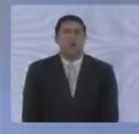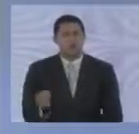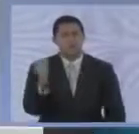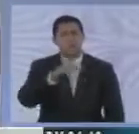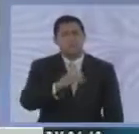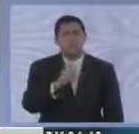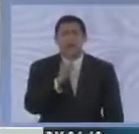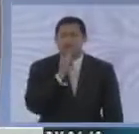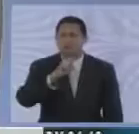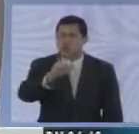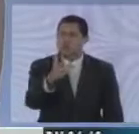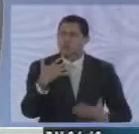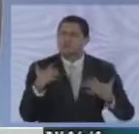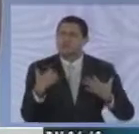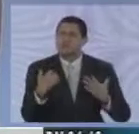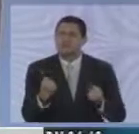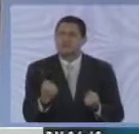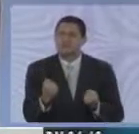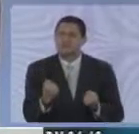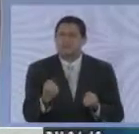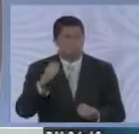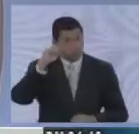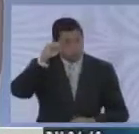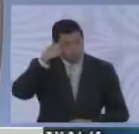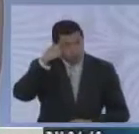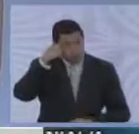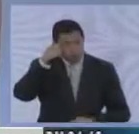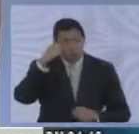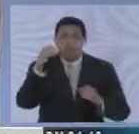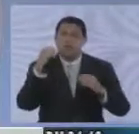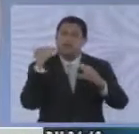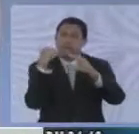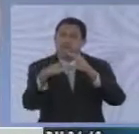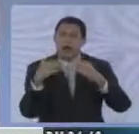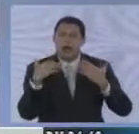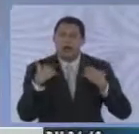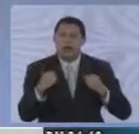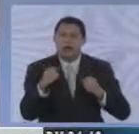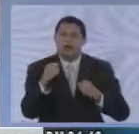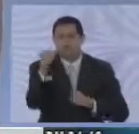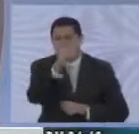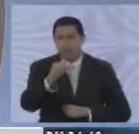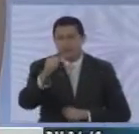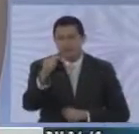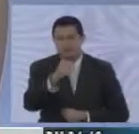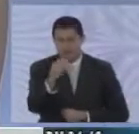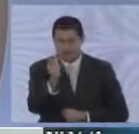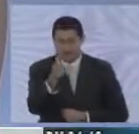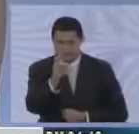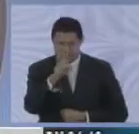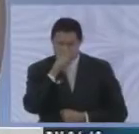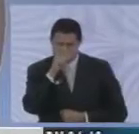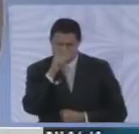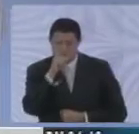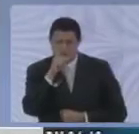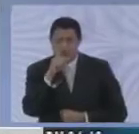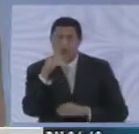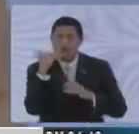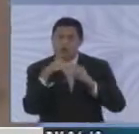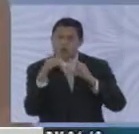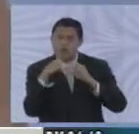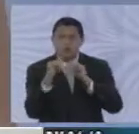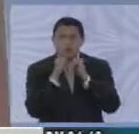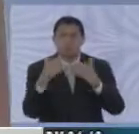Continuamos con más de Noticias Globovisión Salud. Les recuerdo nuestras vías de contacto @salud_gb en Twitter y nuestro correo